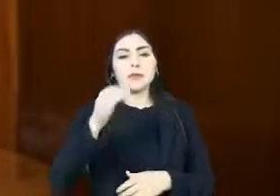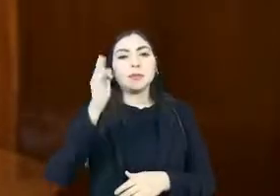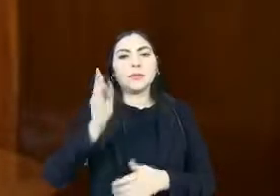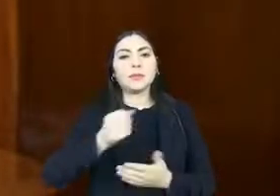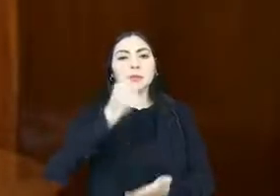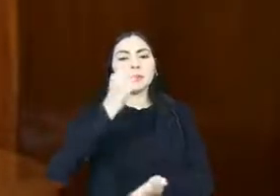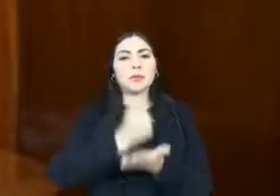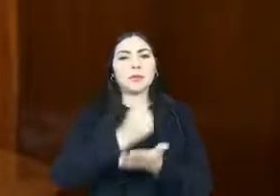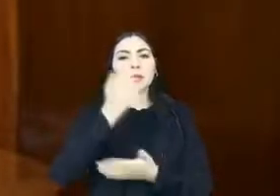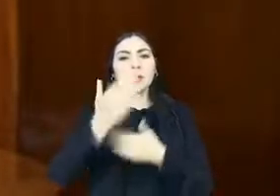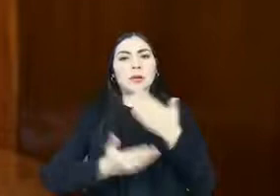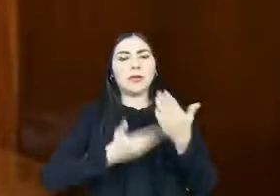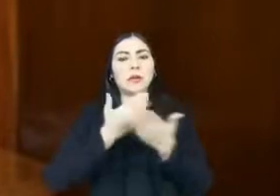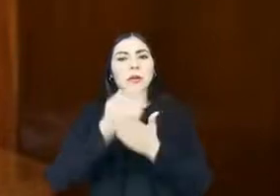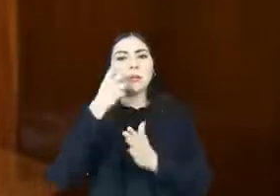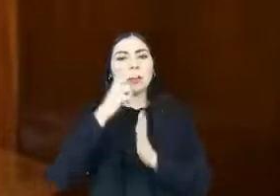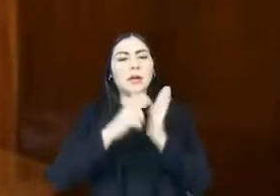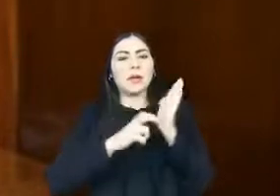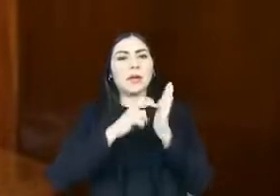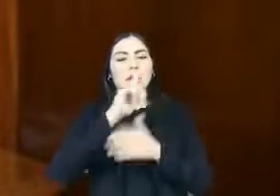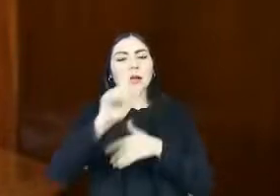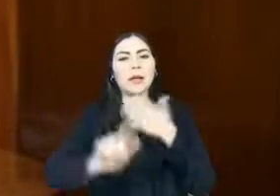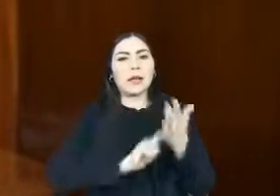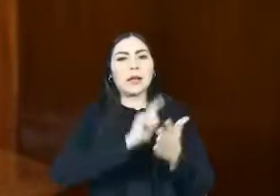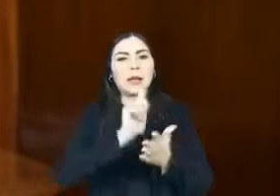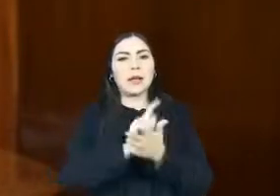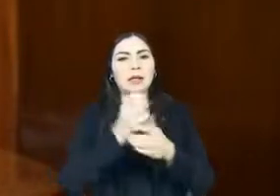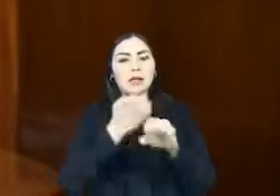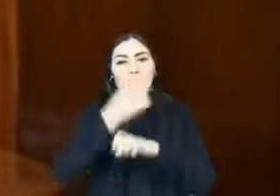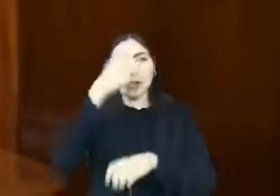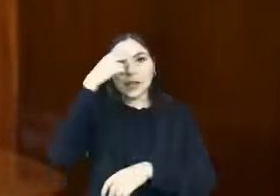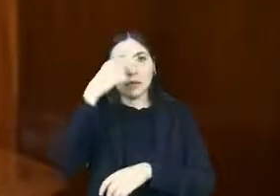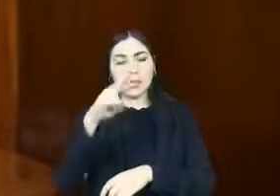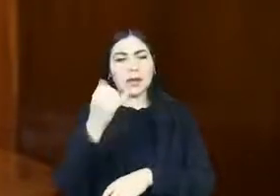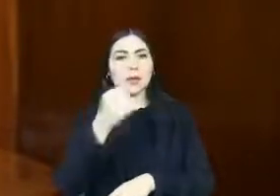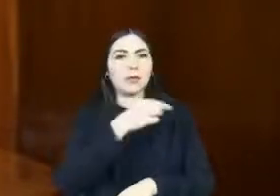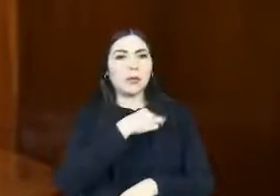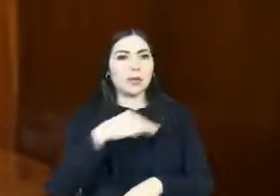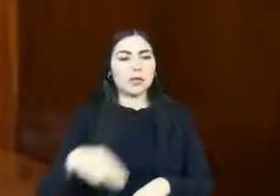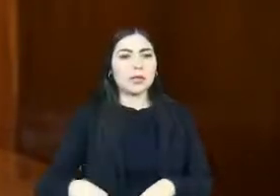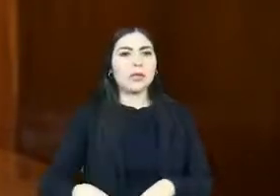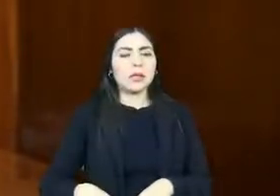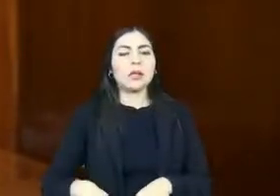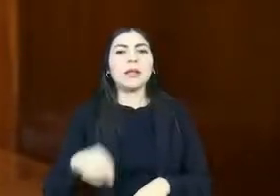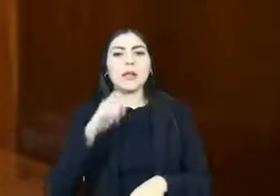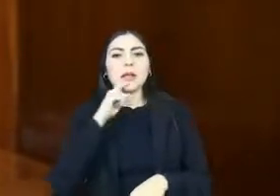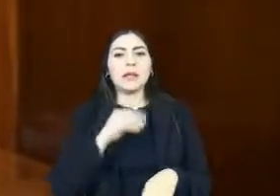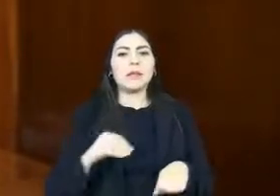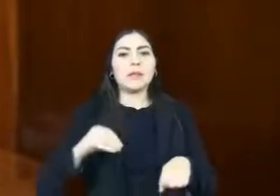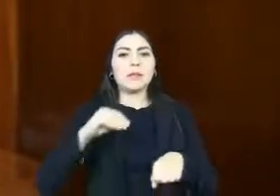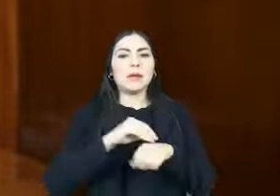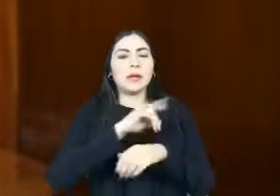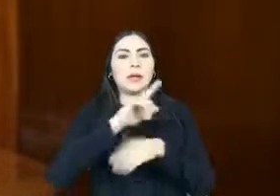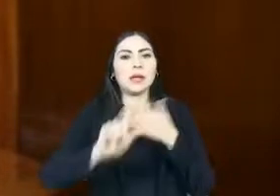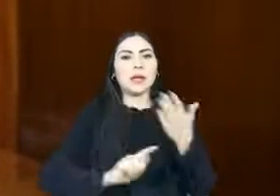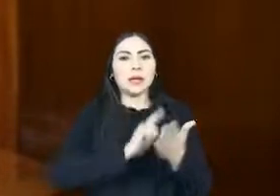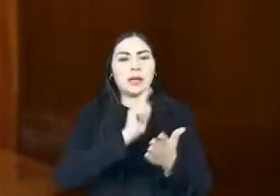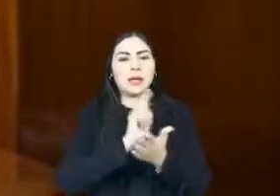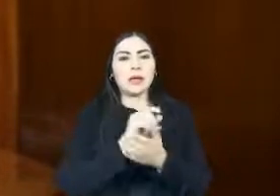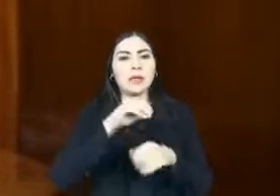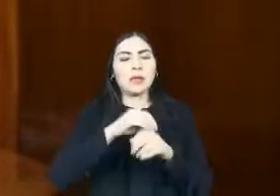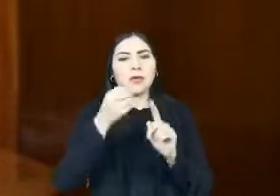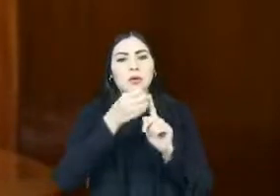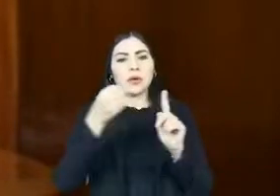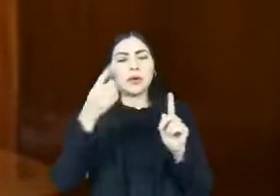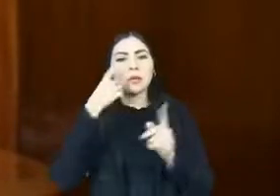iniciativa que reforma la ley de asistencia social del Estado de México y municipios y adiciona la ley que regula los centros de